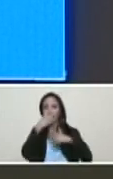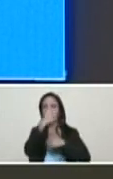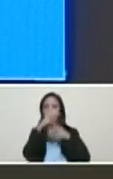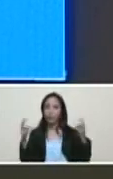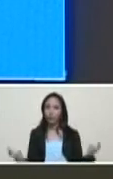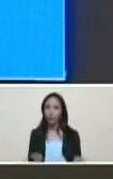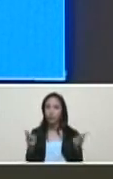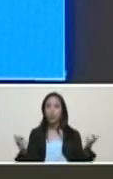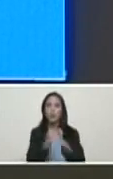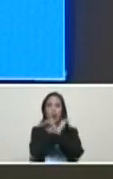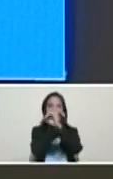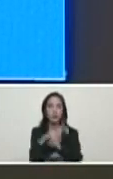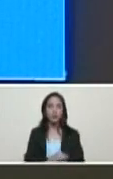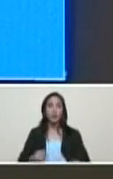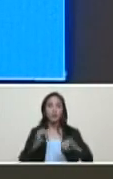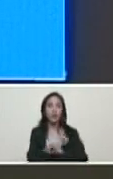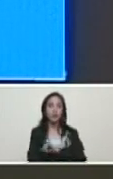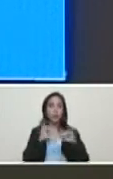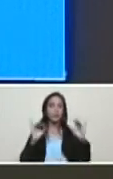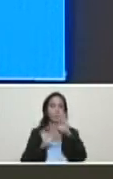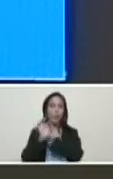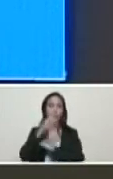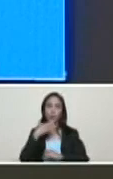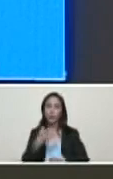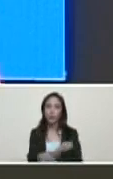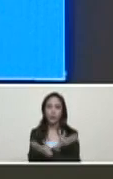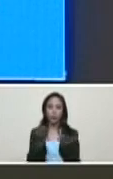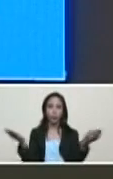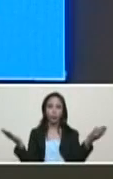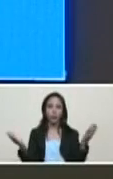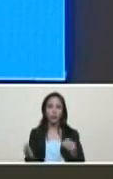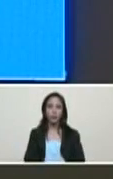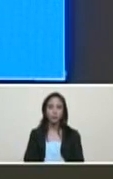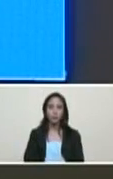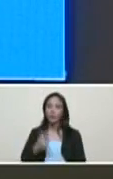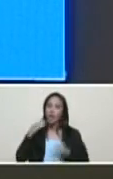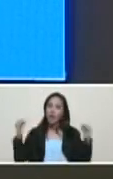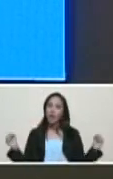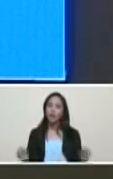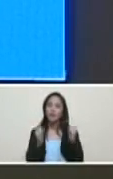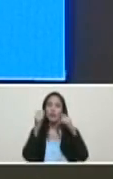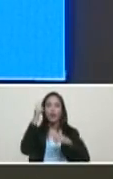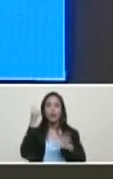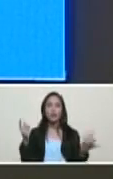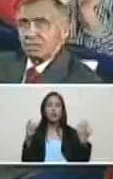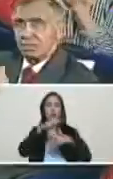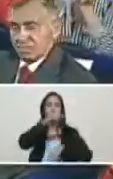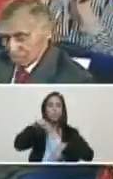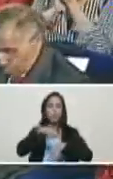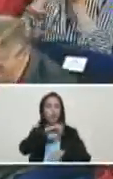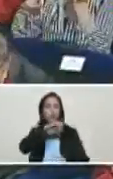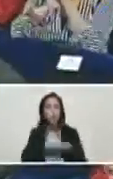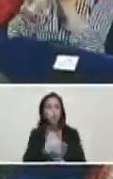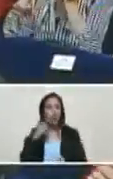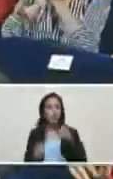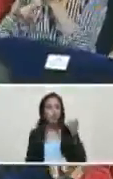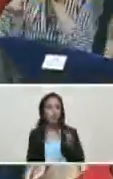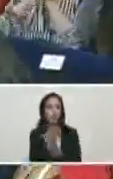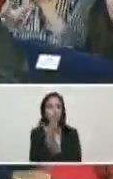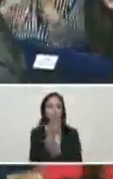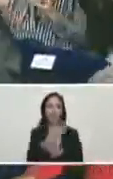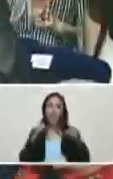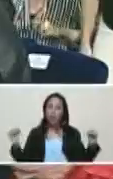felicidad y la independencia de la patria. Muchas gracias, compatriotas. ¡Que viva el Día Nacional de la Historia! ¡Que viva la